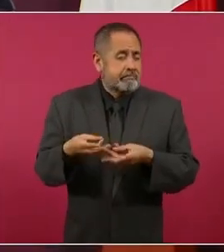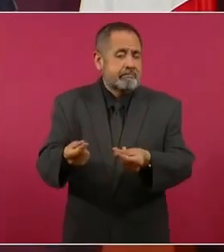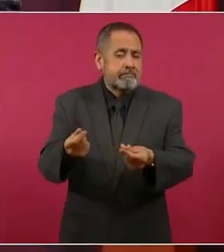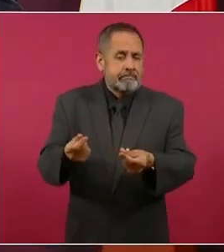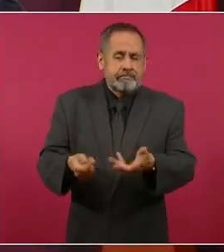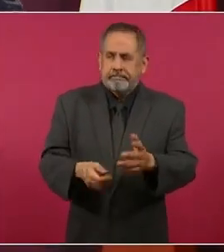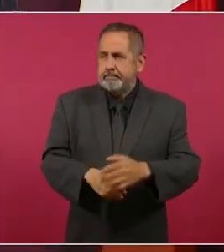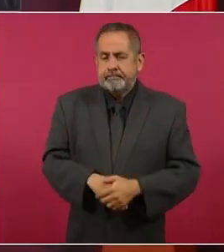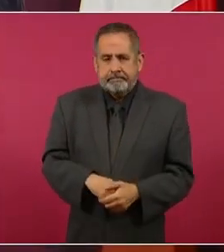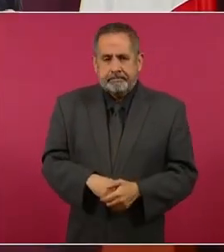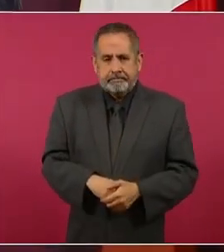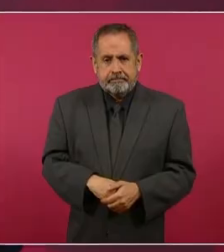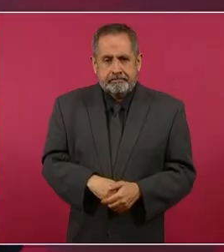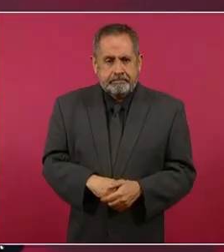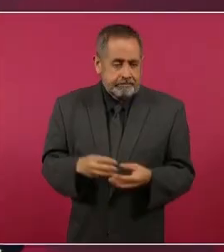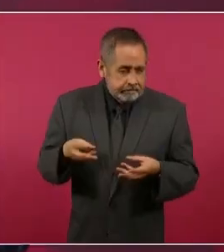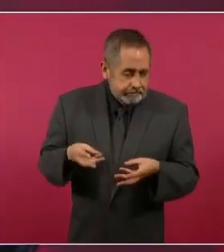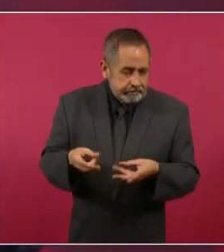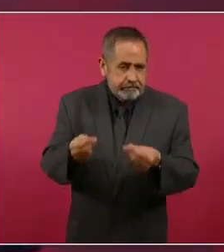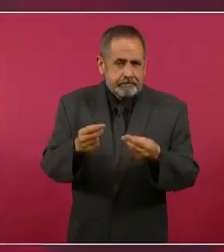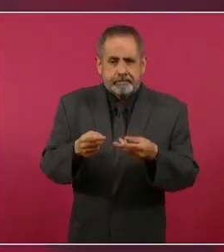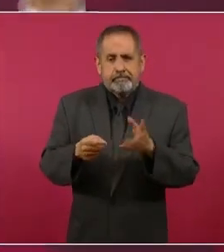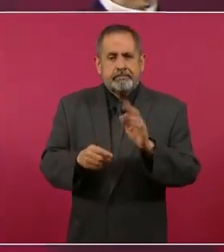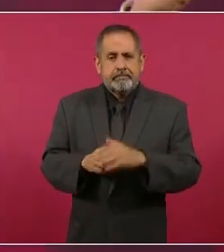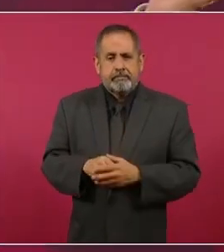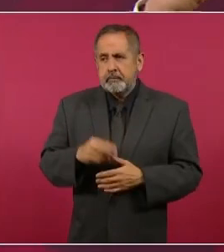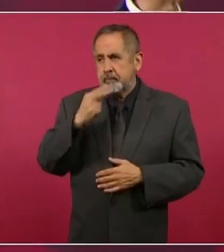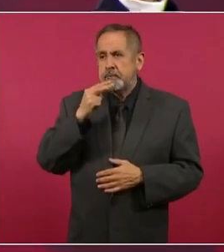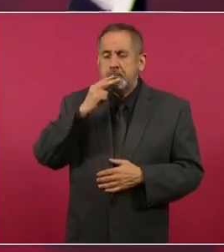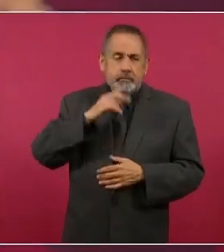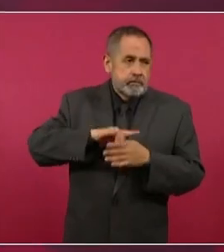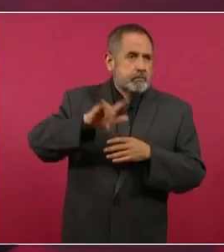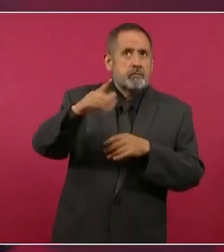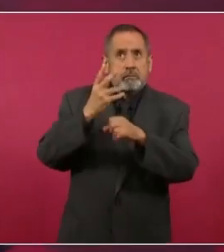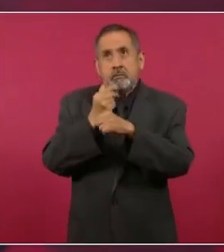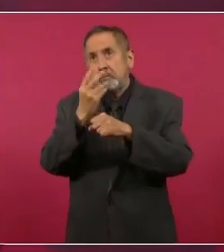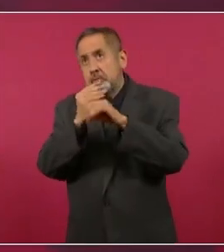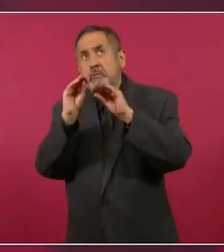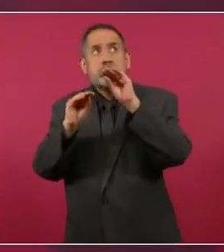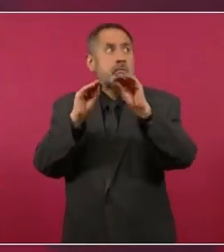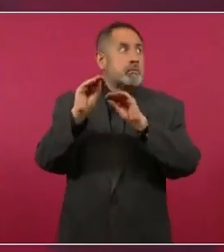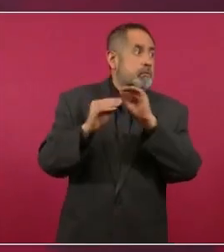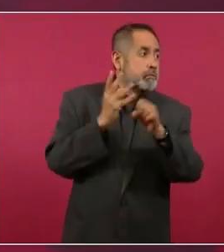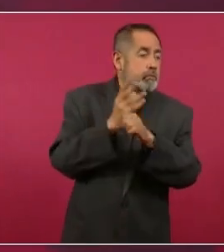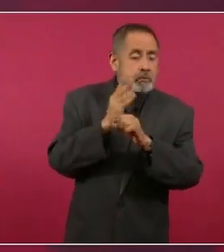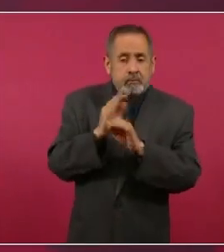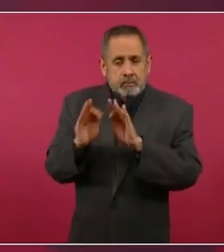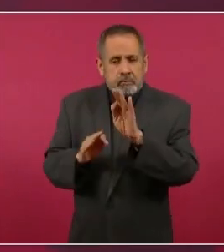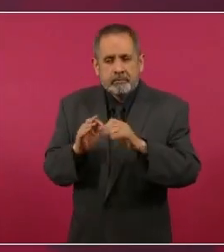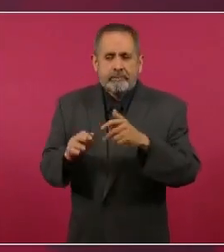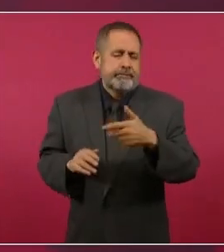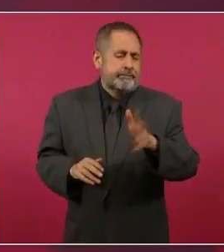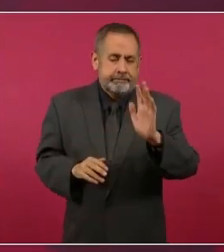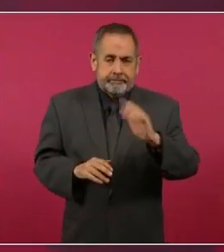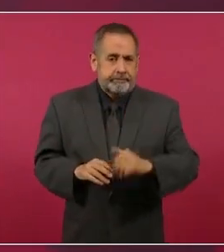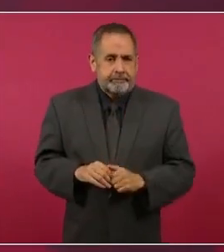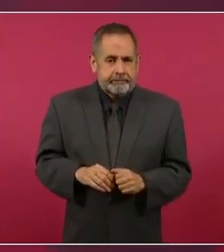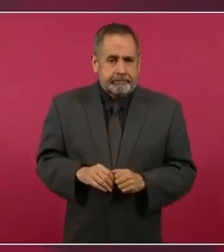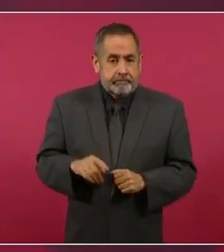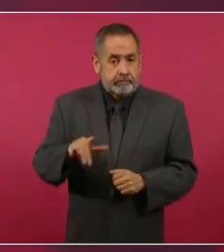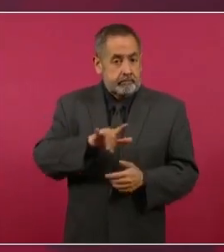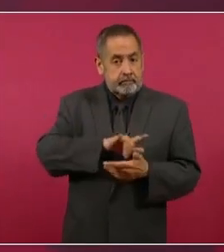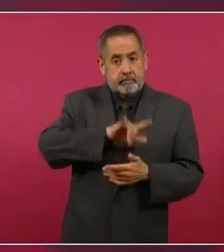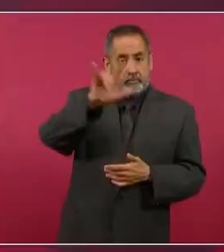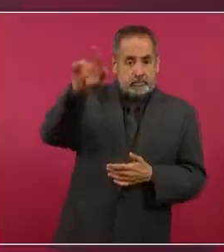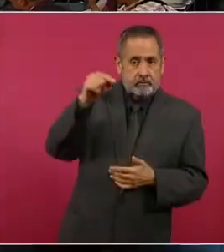no era nada más el gasto para usarlo y el mantenimiento, porque se trata de un